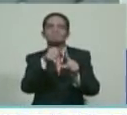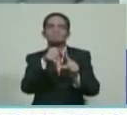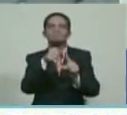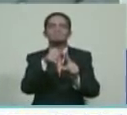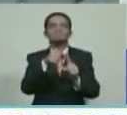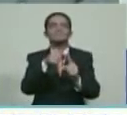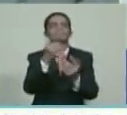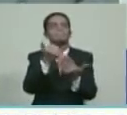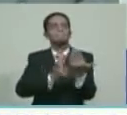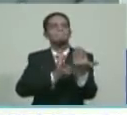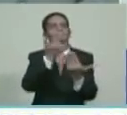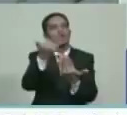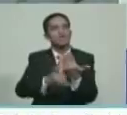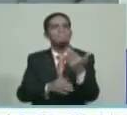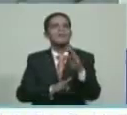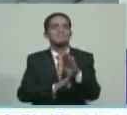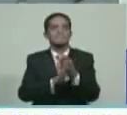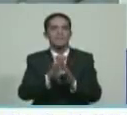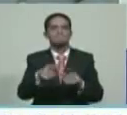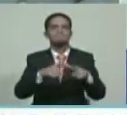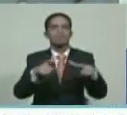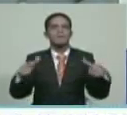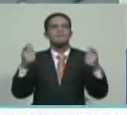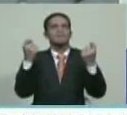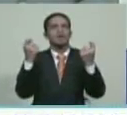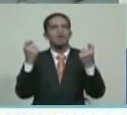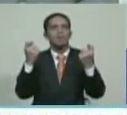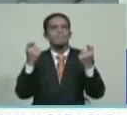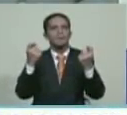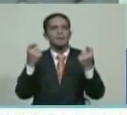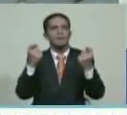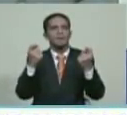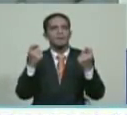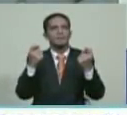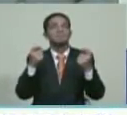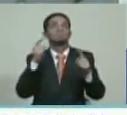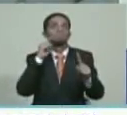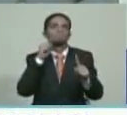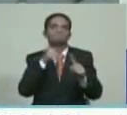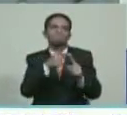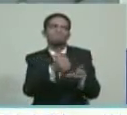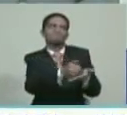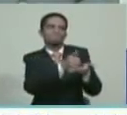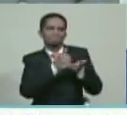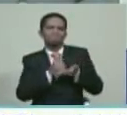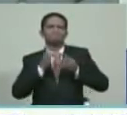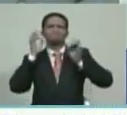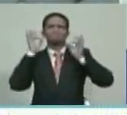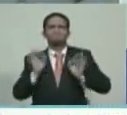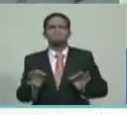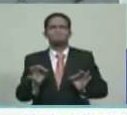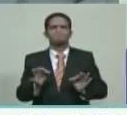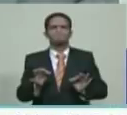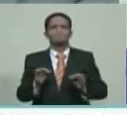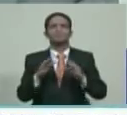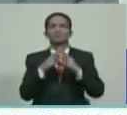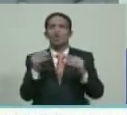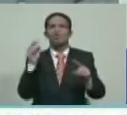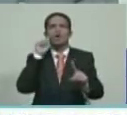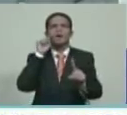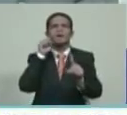programa de recuperación crecimiento y prosperidad va a llevarnos a la concreción del objetivo